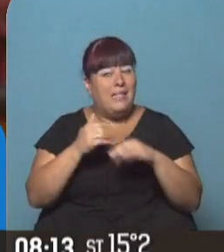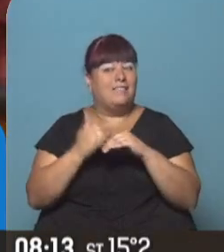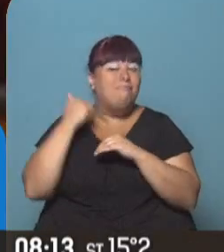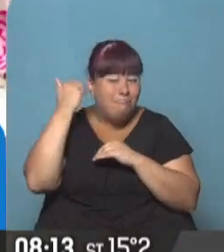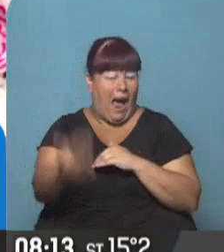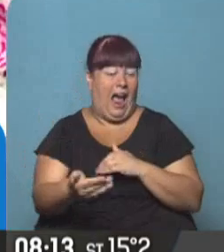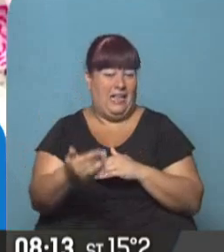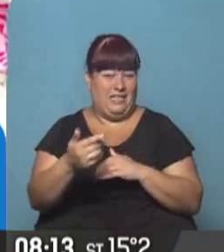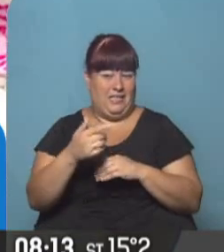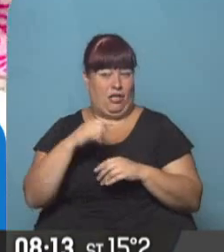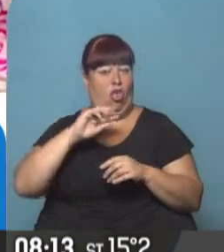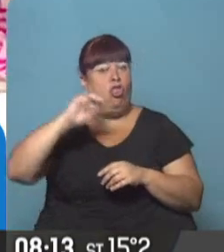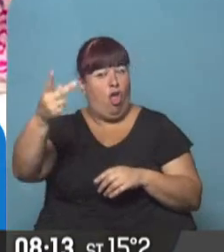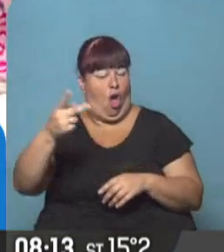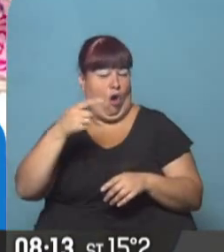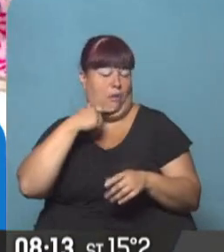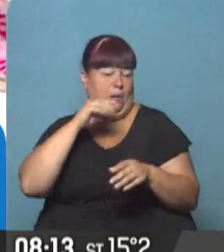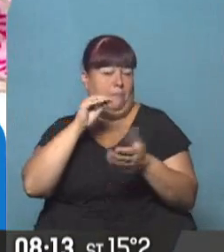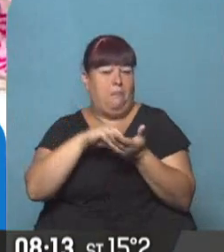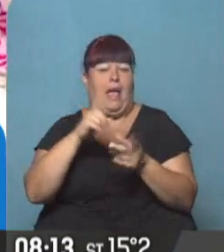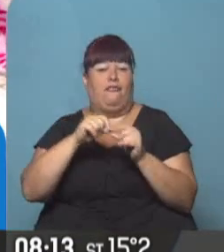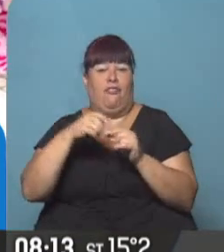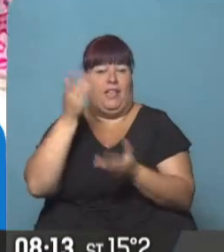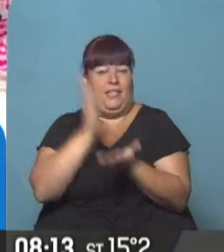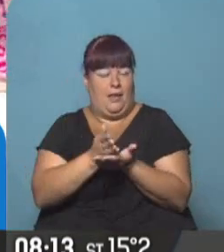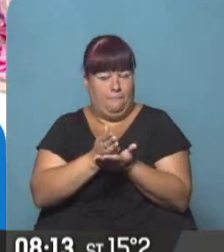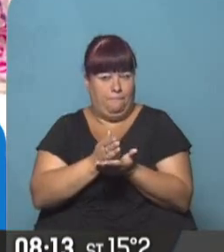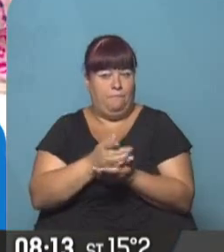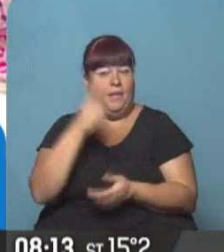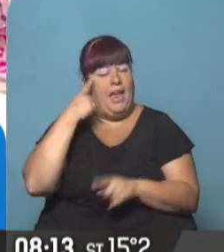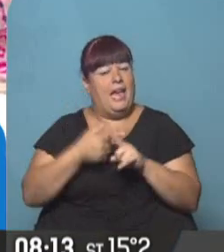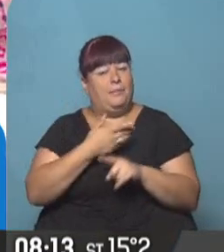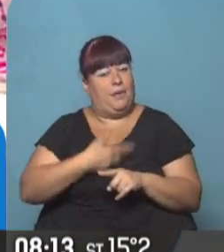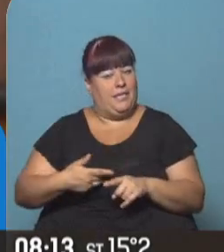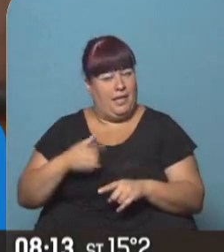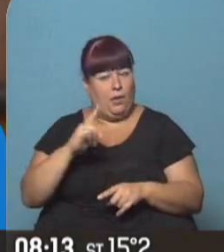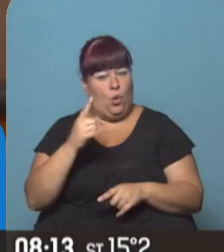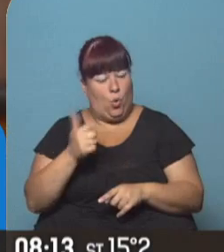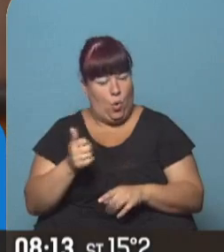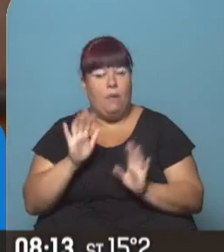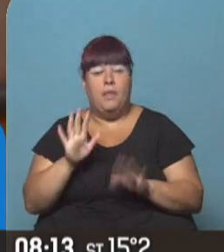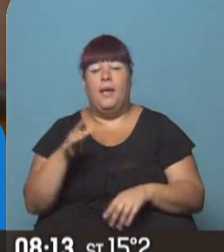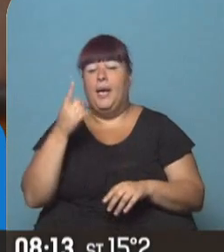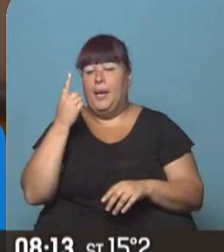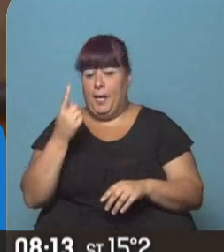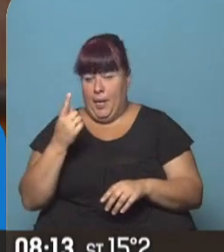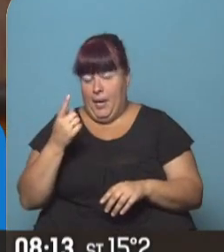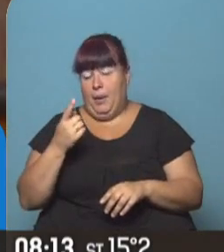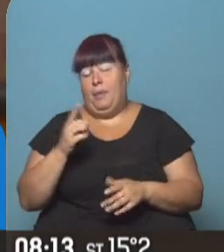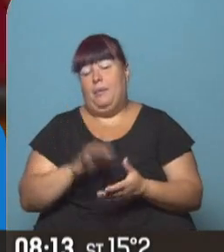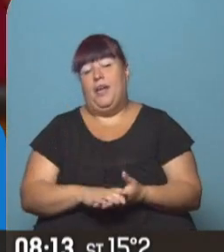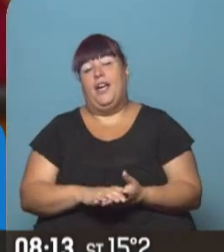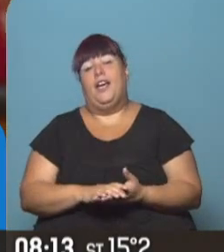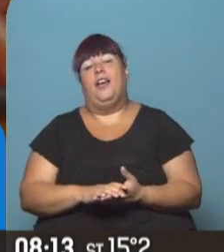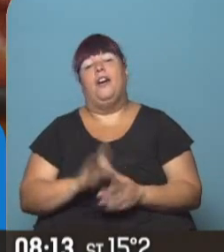más allá, profundizó el tema de esta condena al expresidente Lula? Bueno, en primer lugar, produce